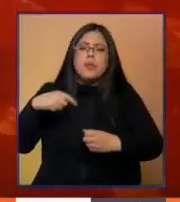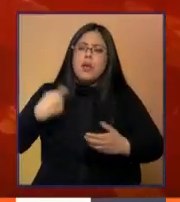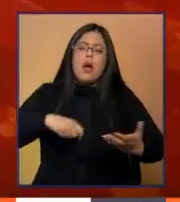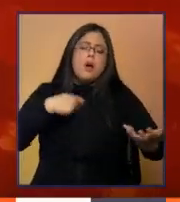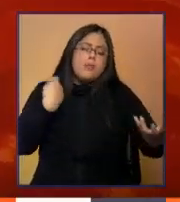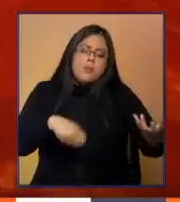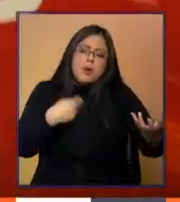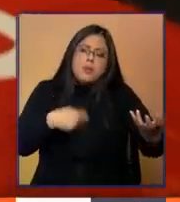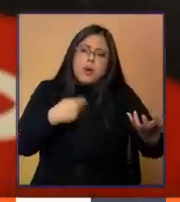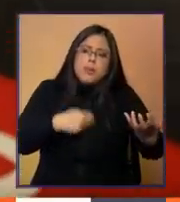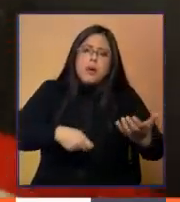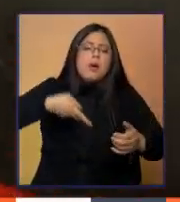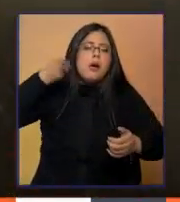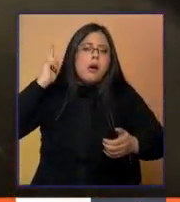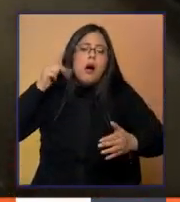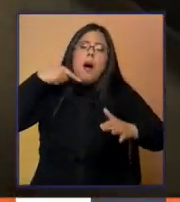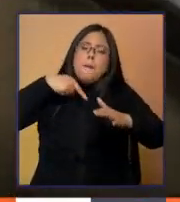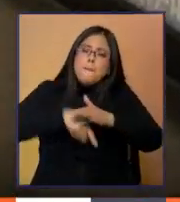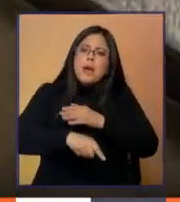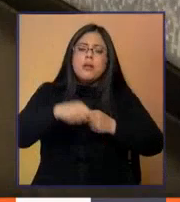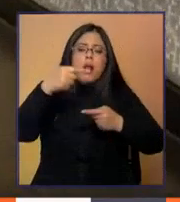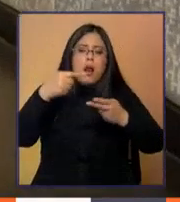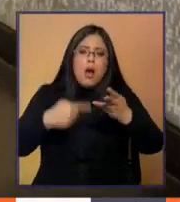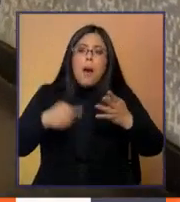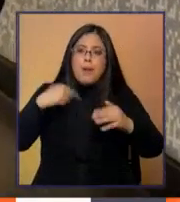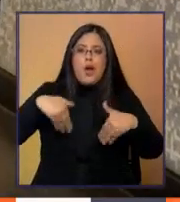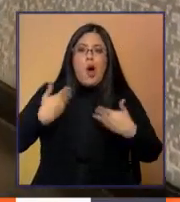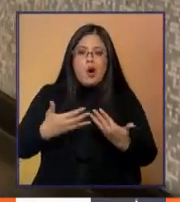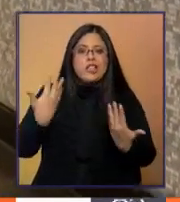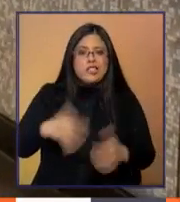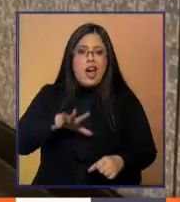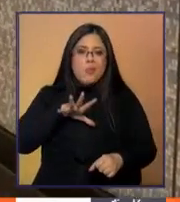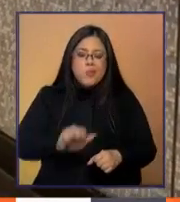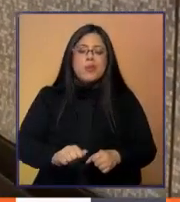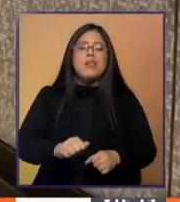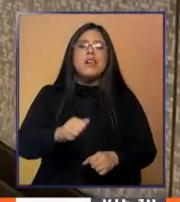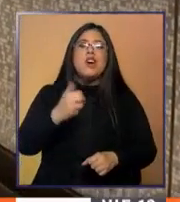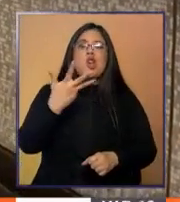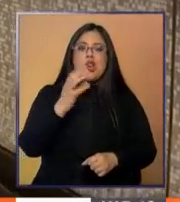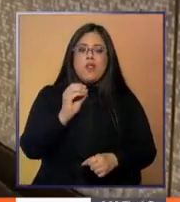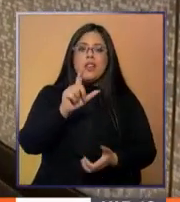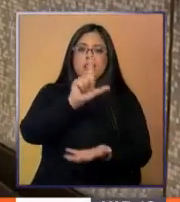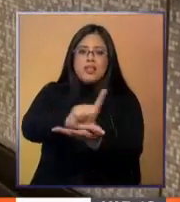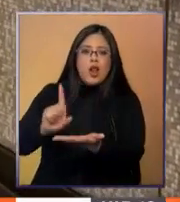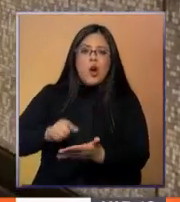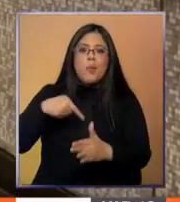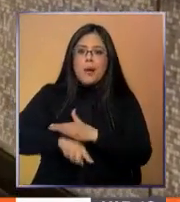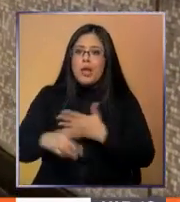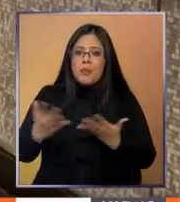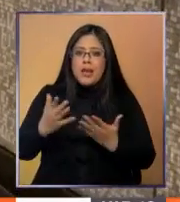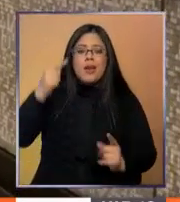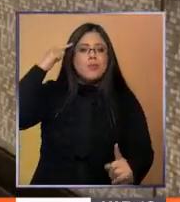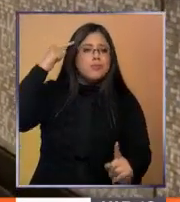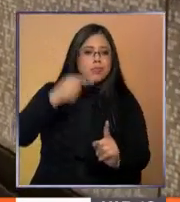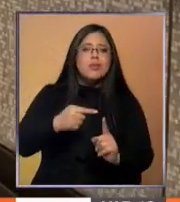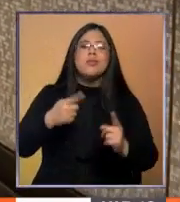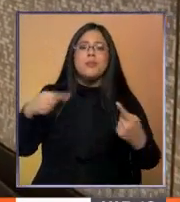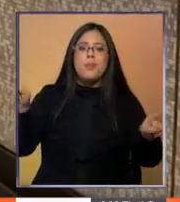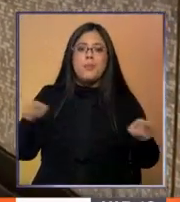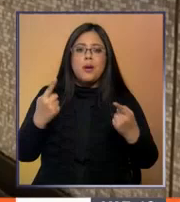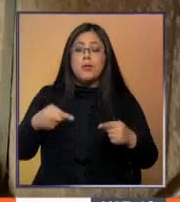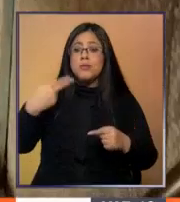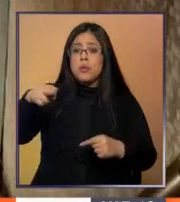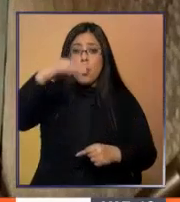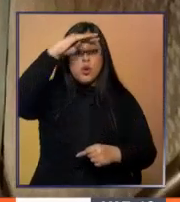vagones, pero hoy tiene uno de los 90 lugares establecidos por Metro para la música. A pesar de su